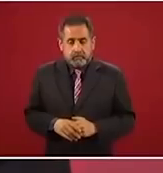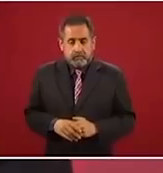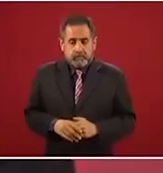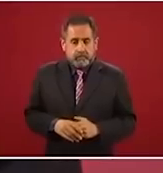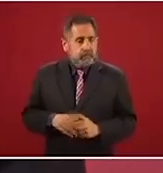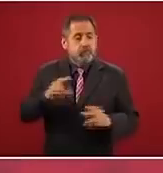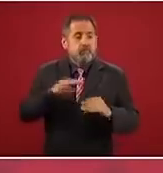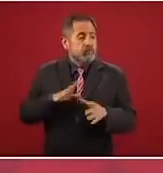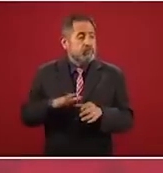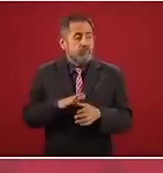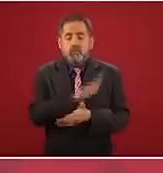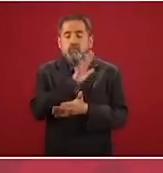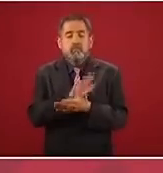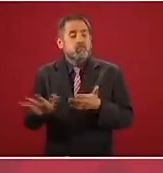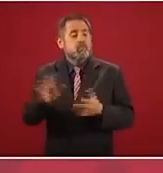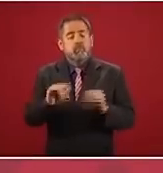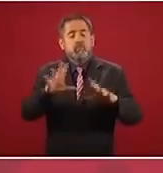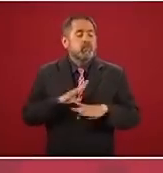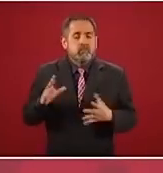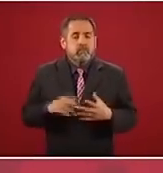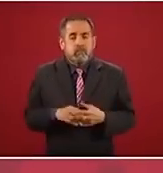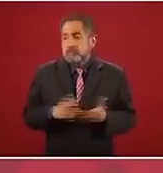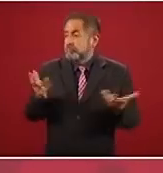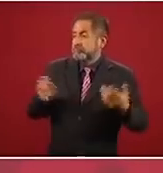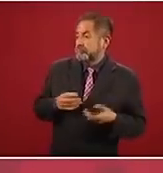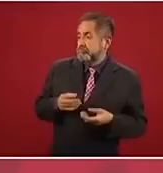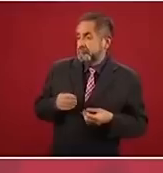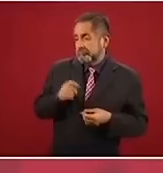en desabasto. Entonces eso ya permitía